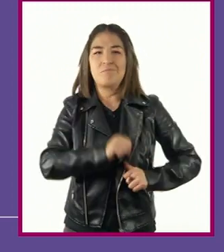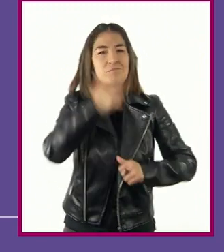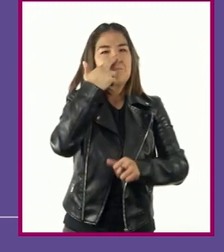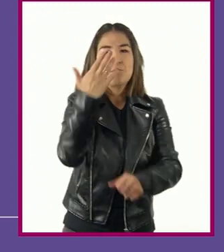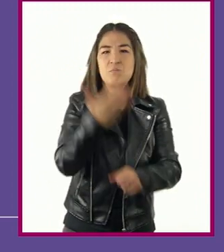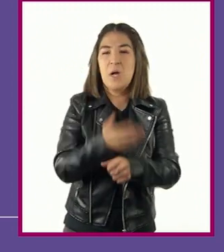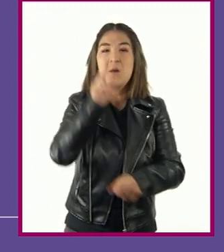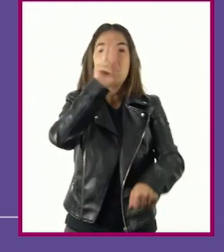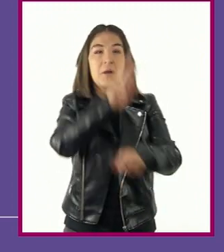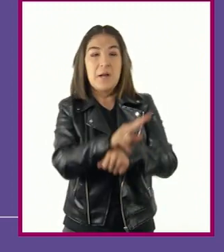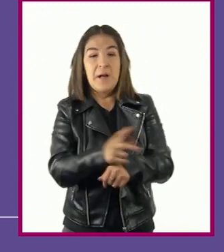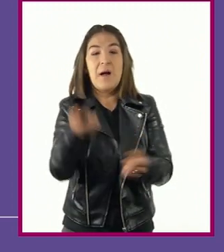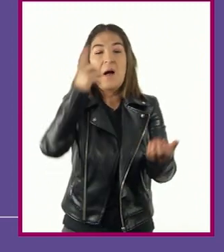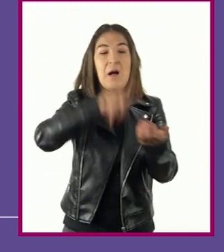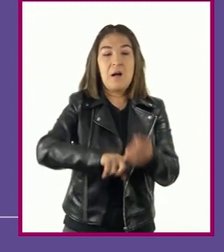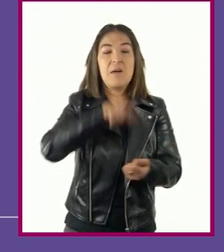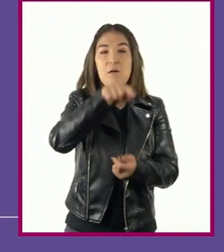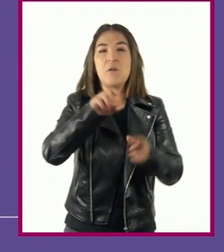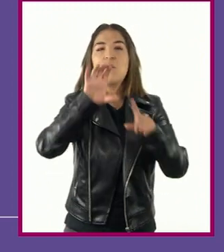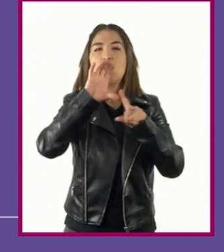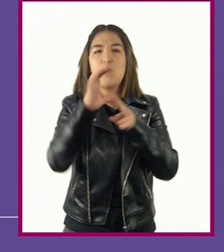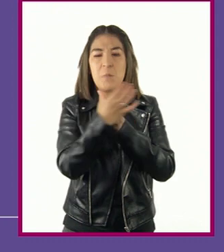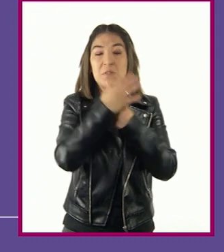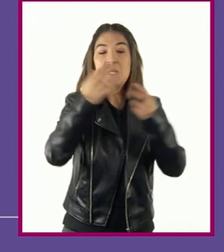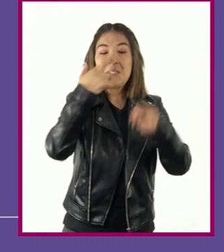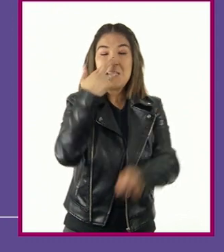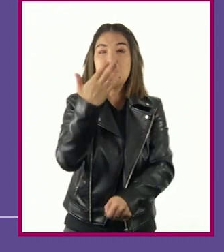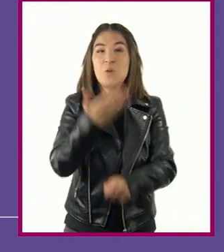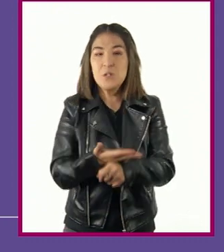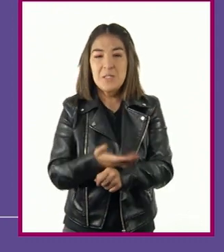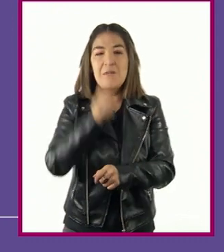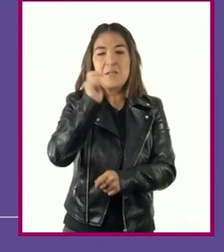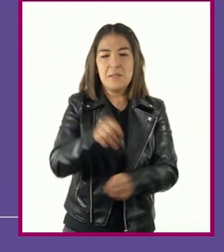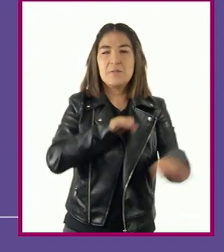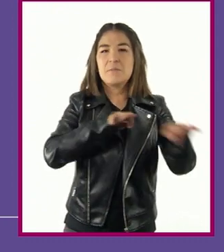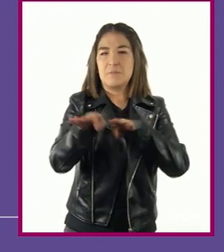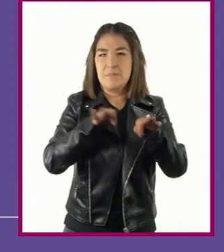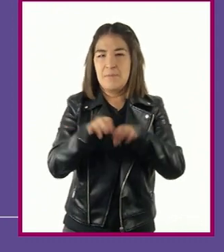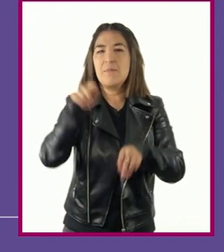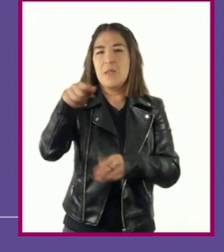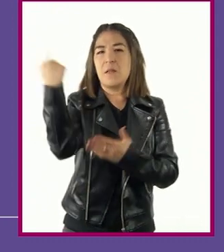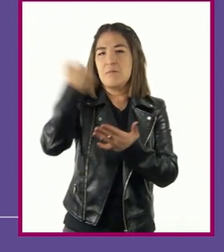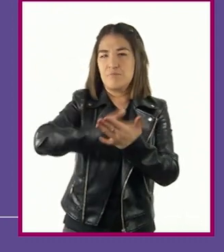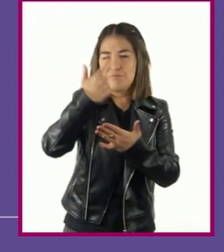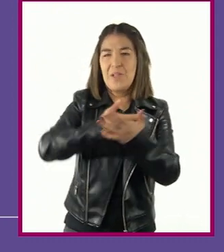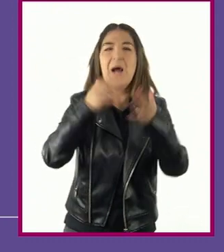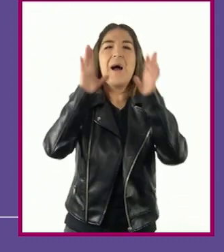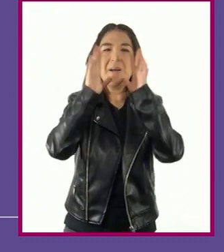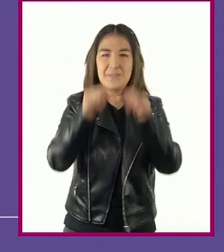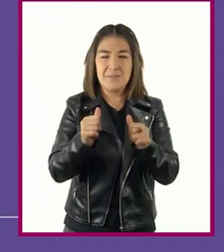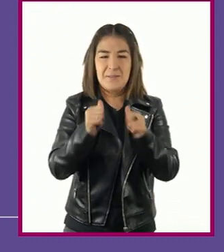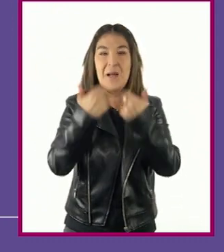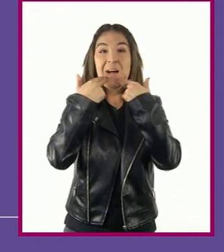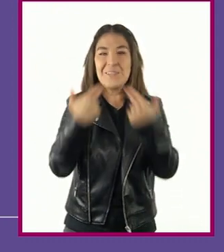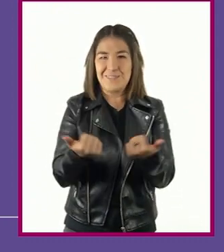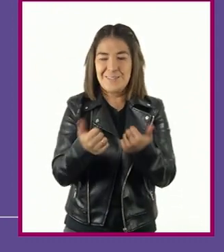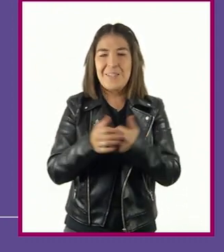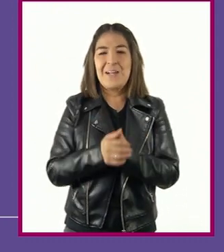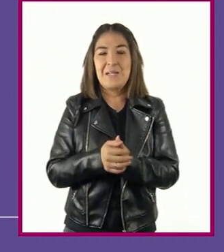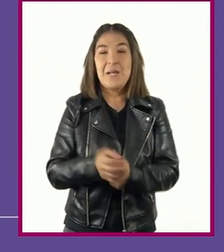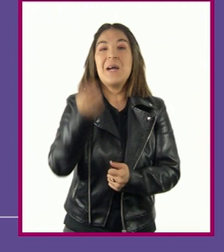vigilar por medio de la Comisión Inspectora el desempeño de la Contaduría de Hacienda. A partir